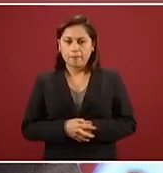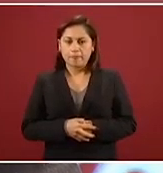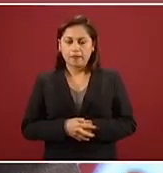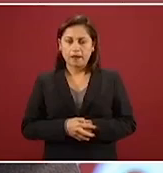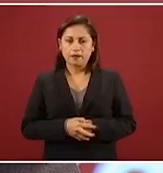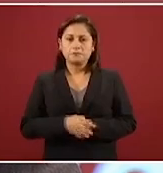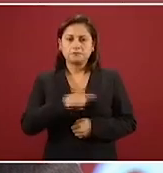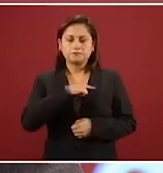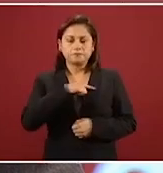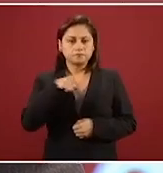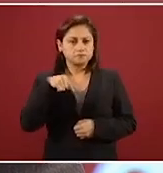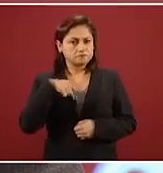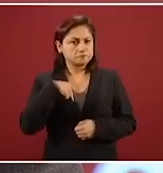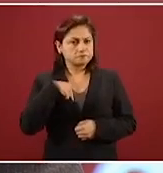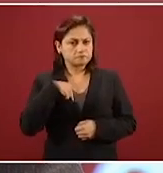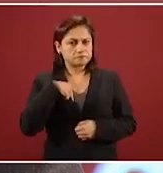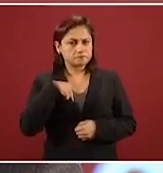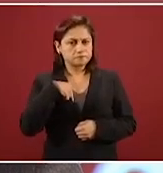contado con